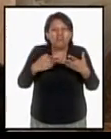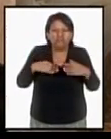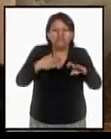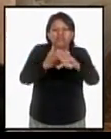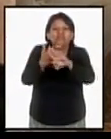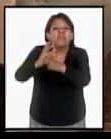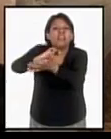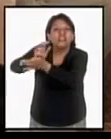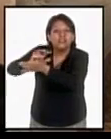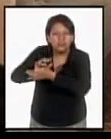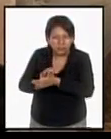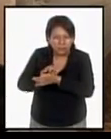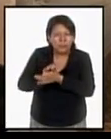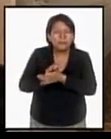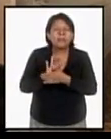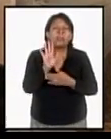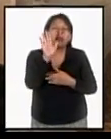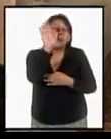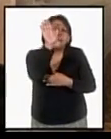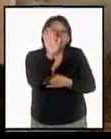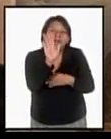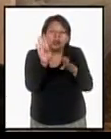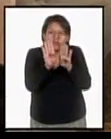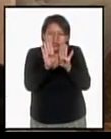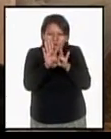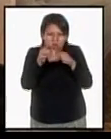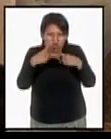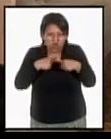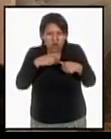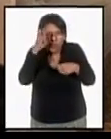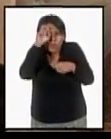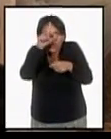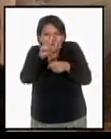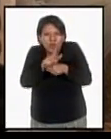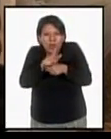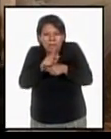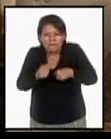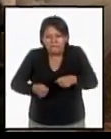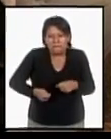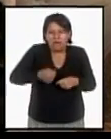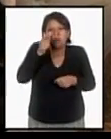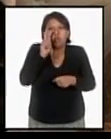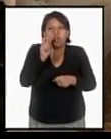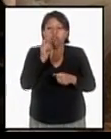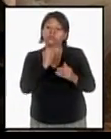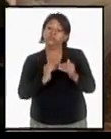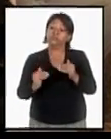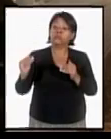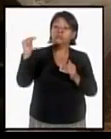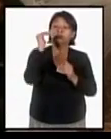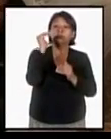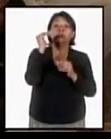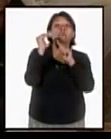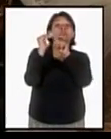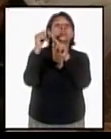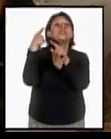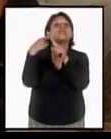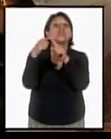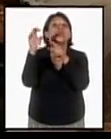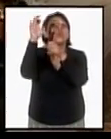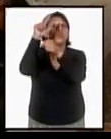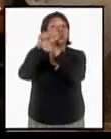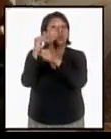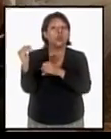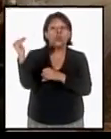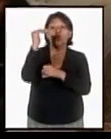discriminatorias. Es decir, pareciera que si culturalmente nosotros anteponemos la superioridad de una cultura,